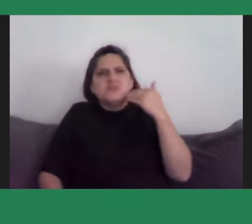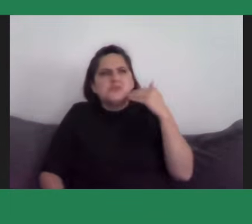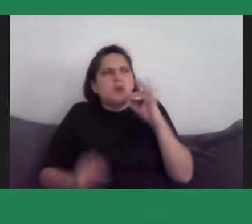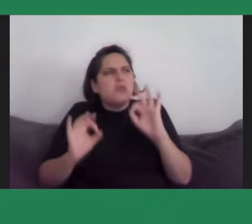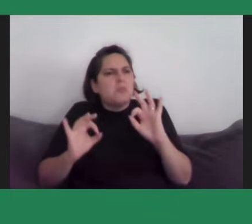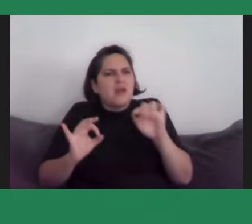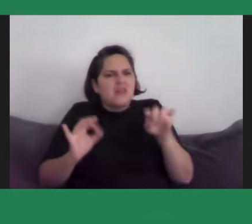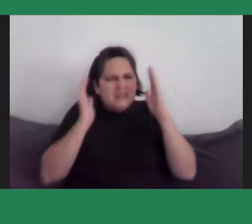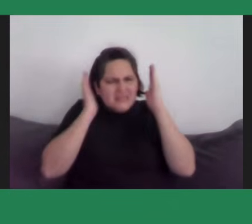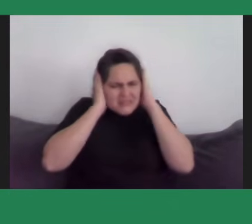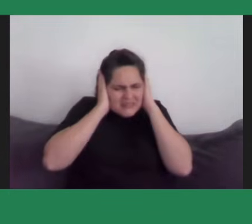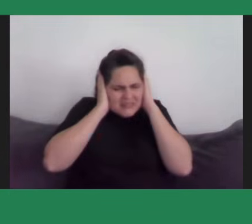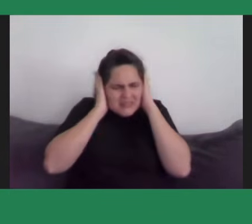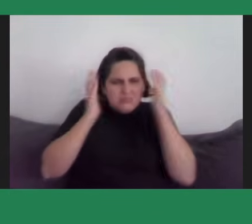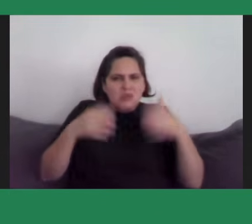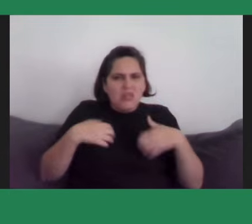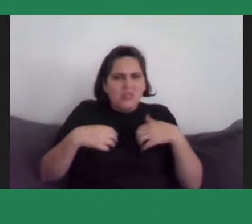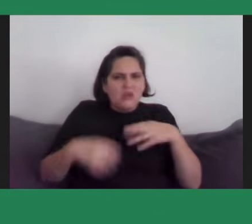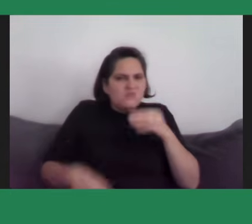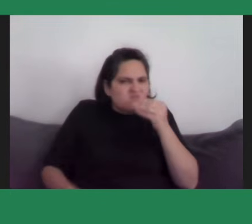Tener que estar oliendo las cosas,